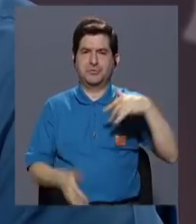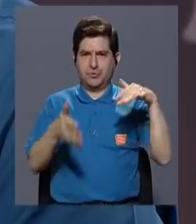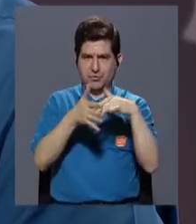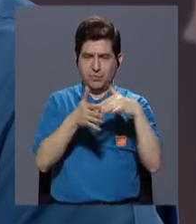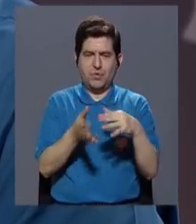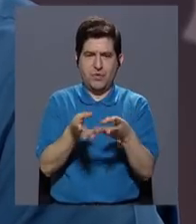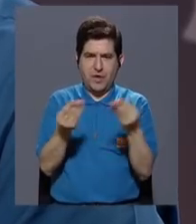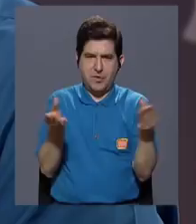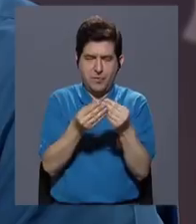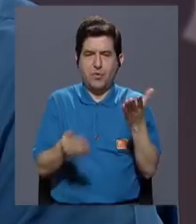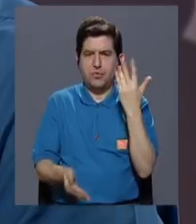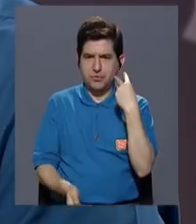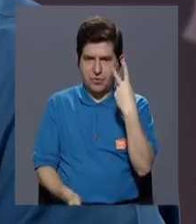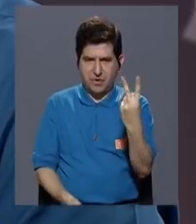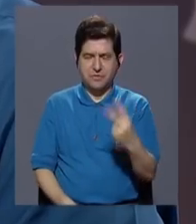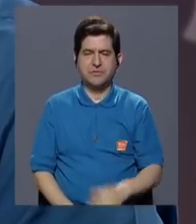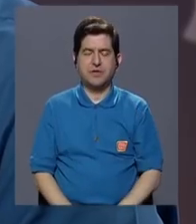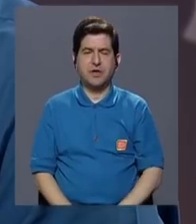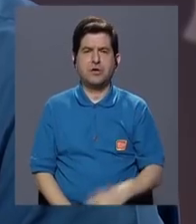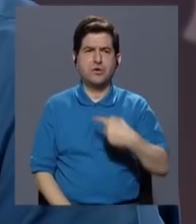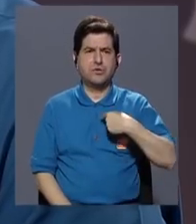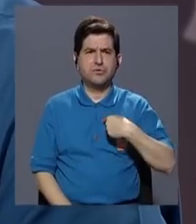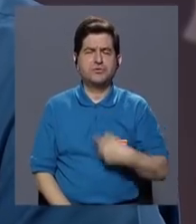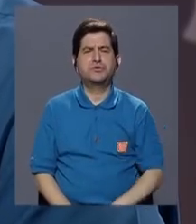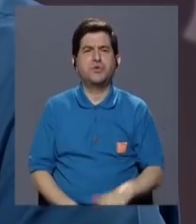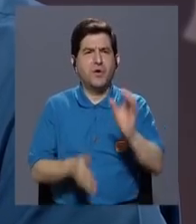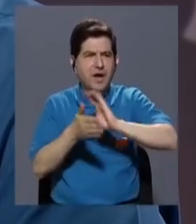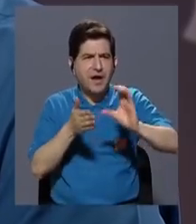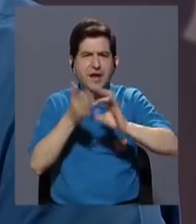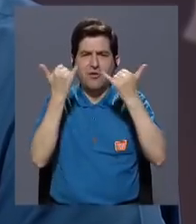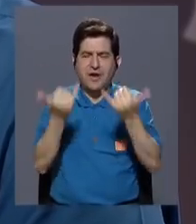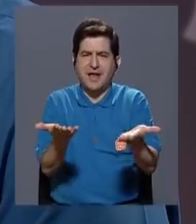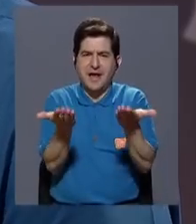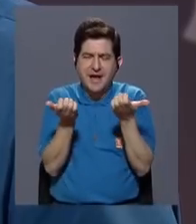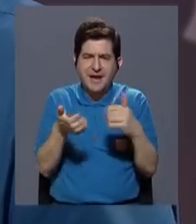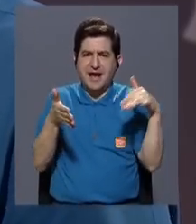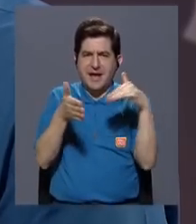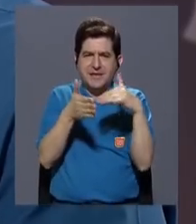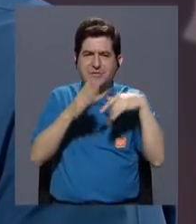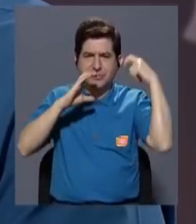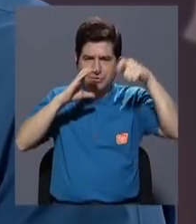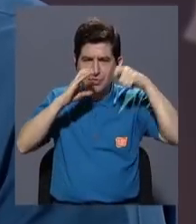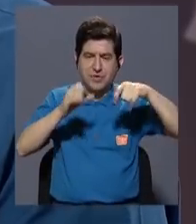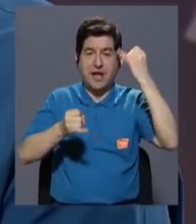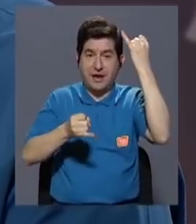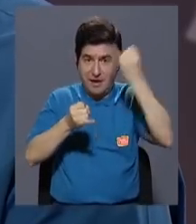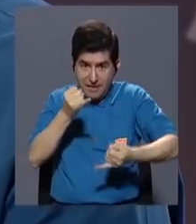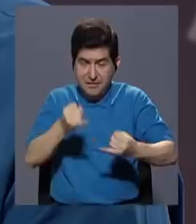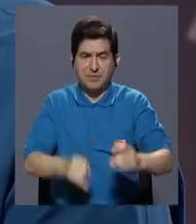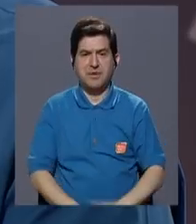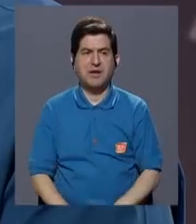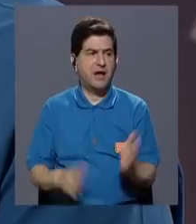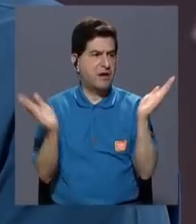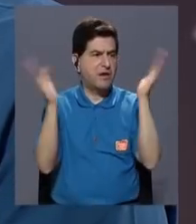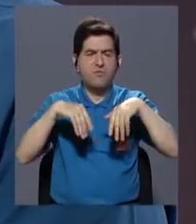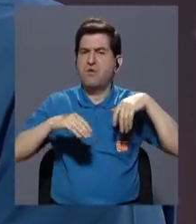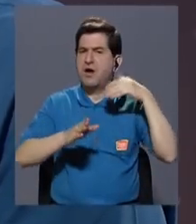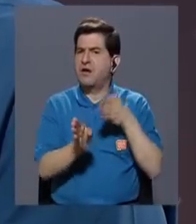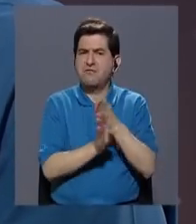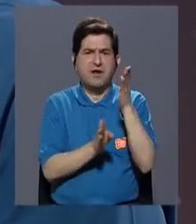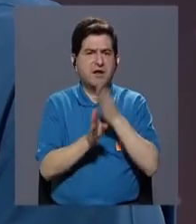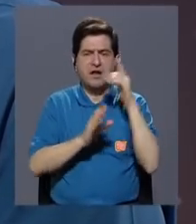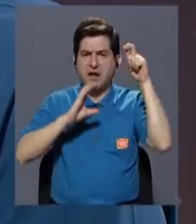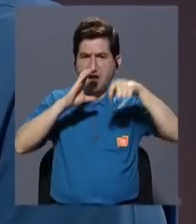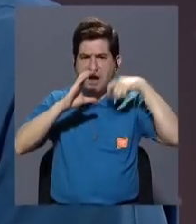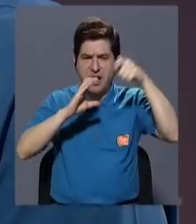este yo estudie producción audiovisual desde que salí de la secundaria saco que quería estudiar cine pero en el momento que termine no